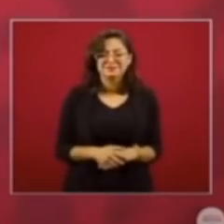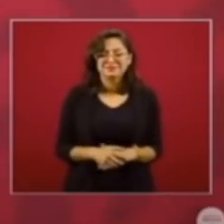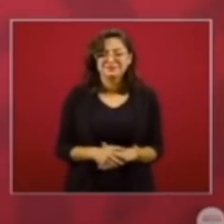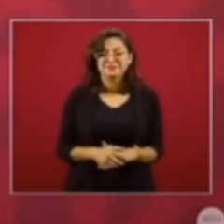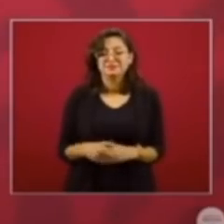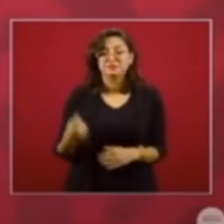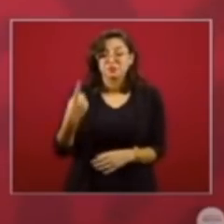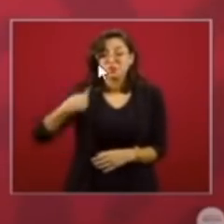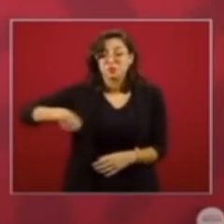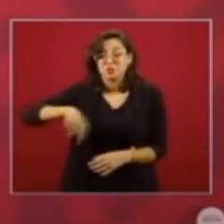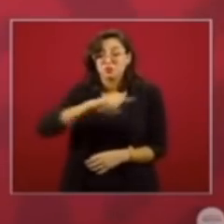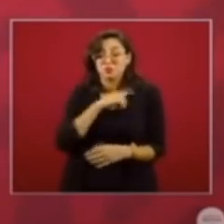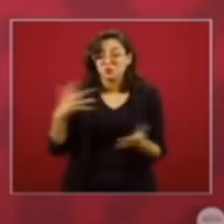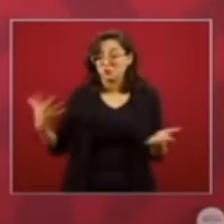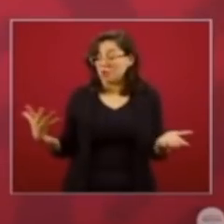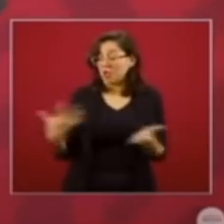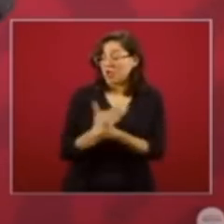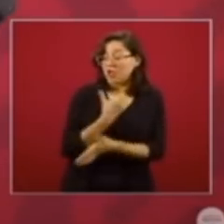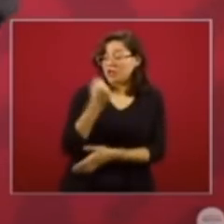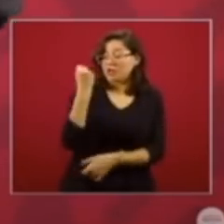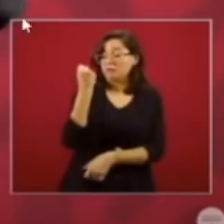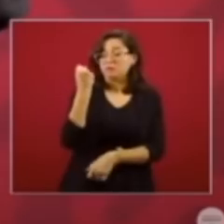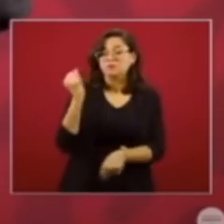Nosotros triunfamos porque pues fue